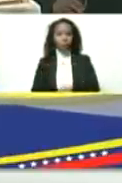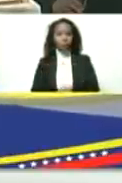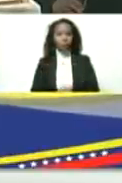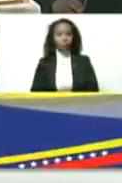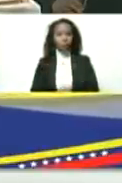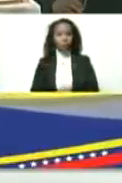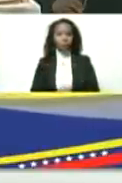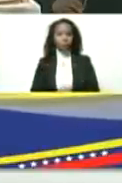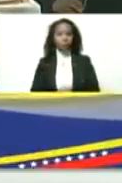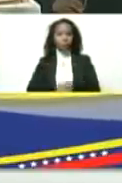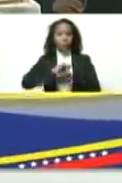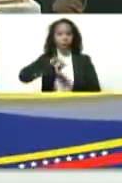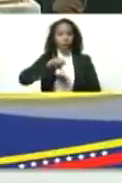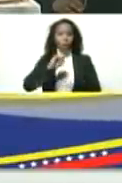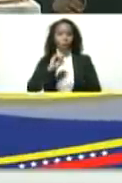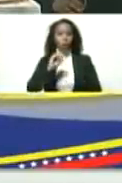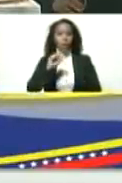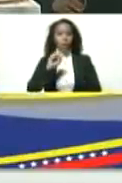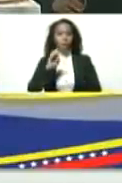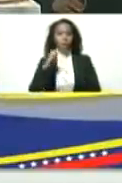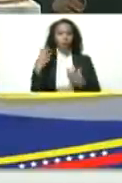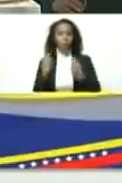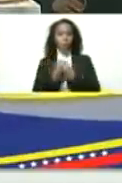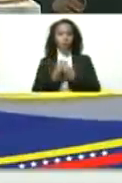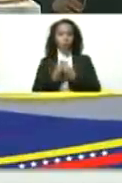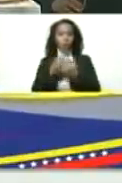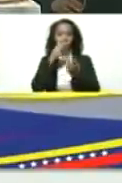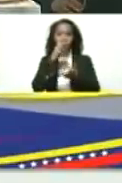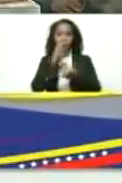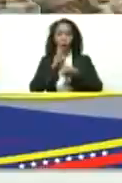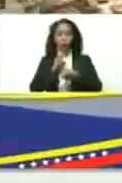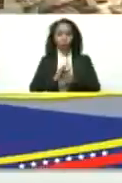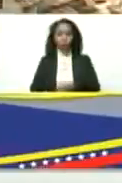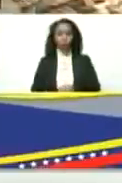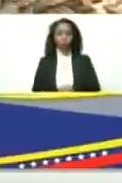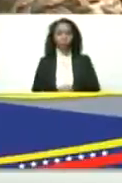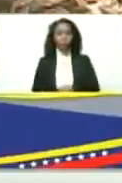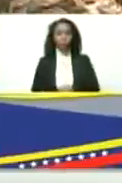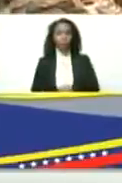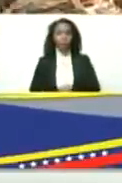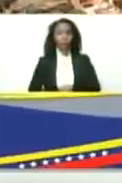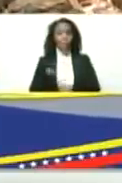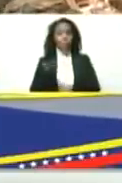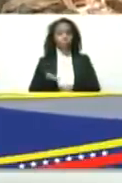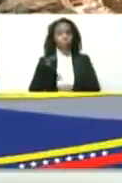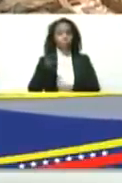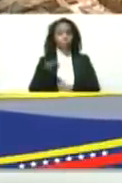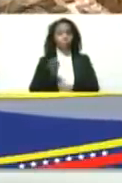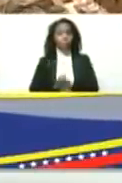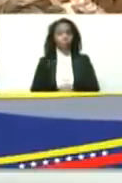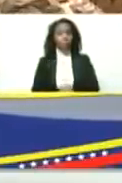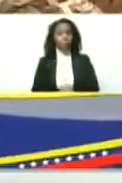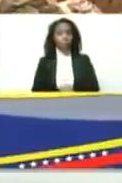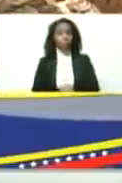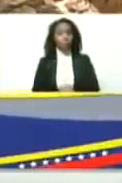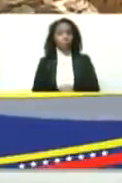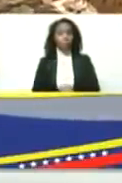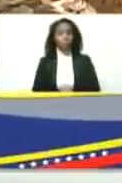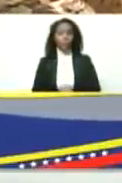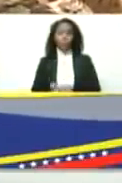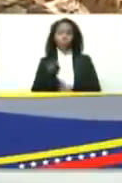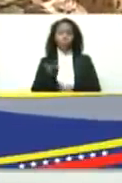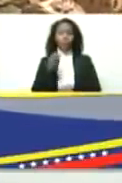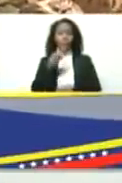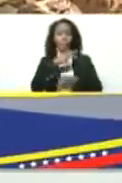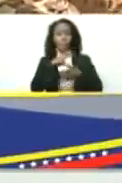José Gregorio, compañeros de los bancos, qué importante y vital la